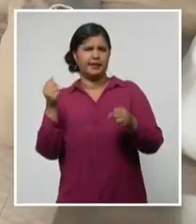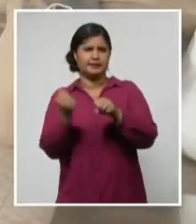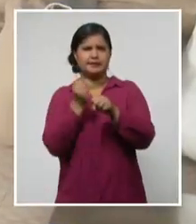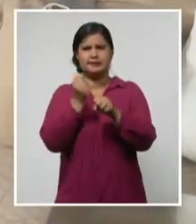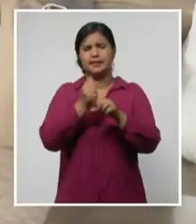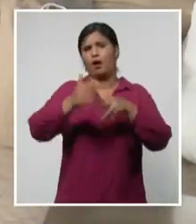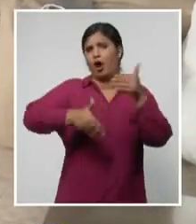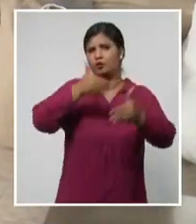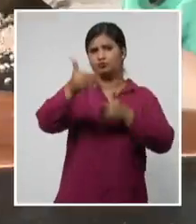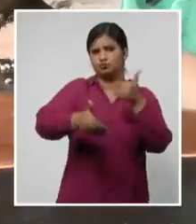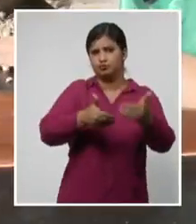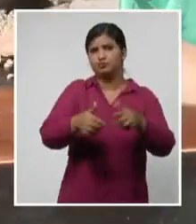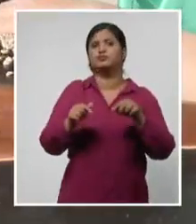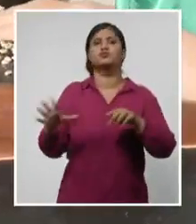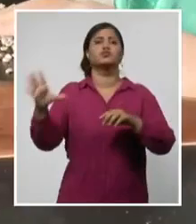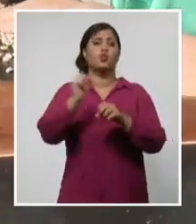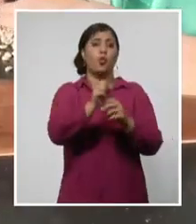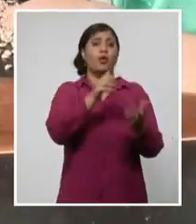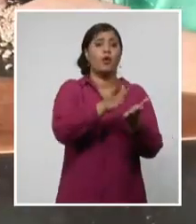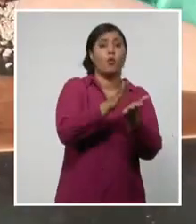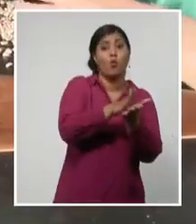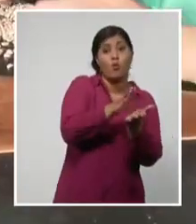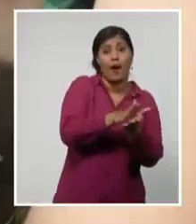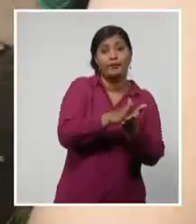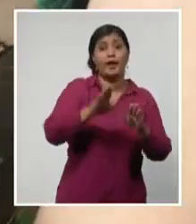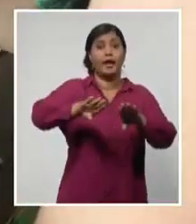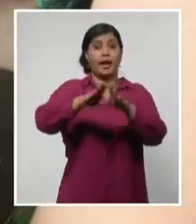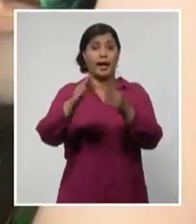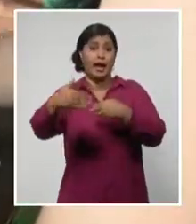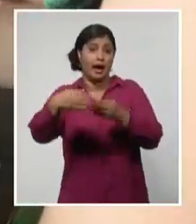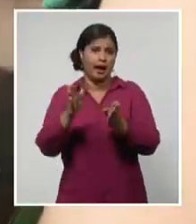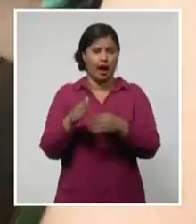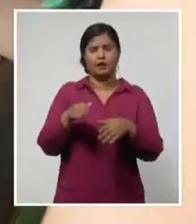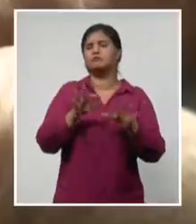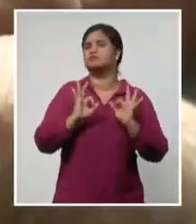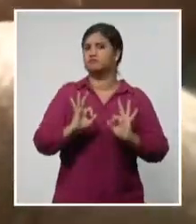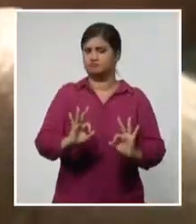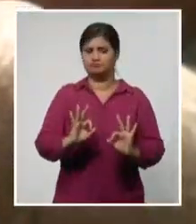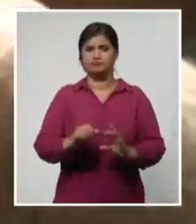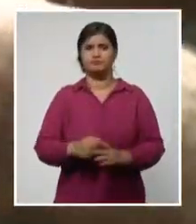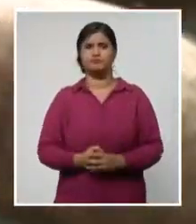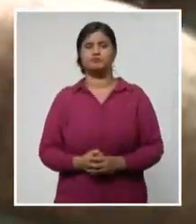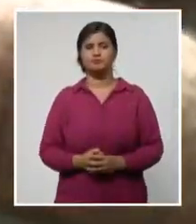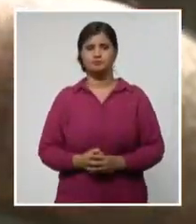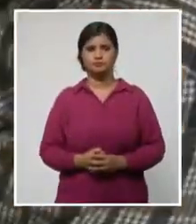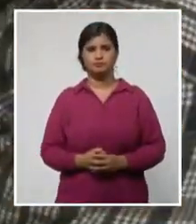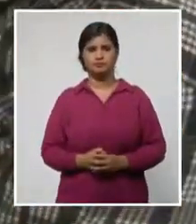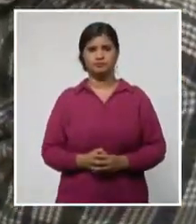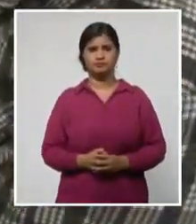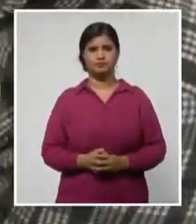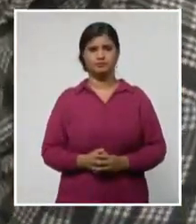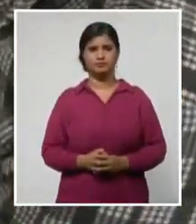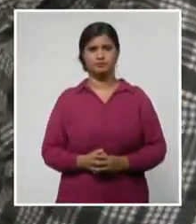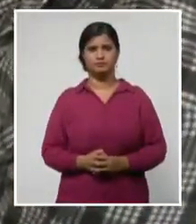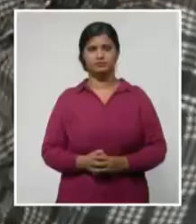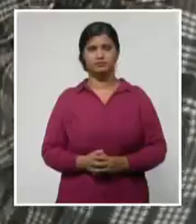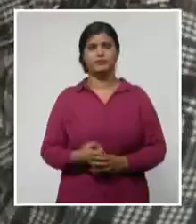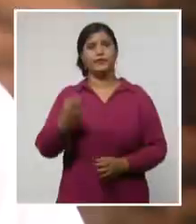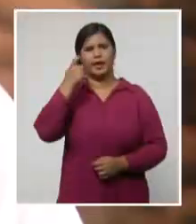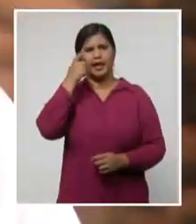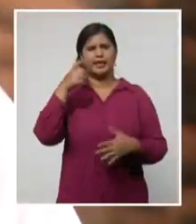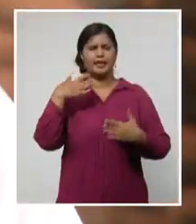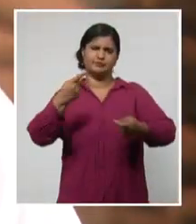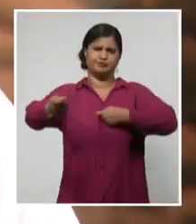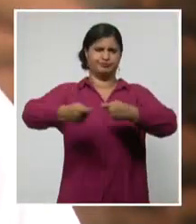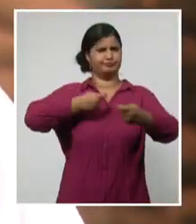centro de escogida manual de la empresa procesadora eladio machín por donde pasa toda la producción exportable del macizo